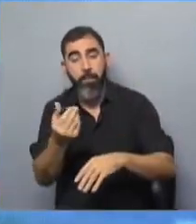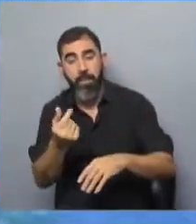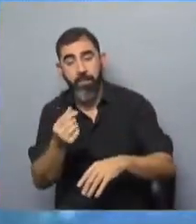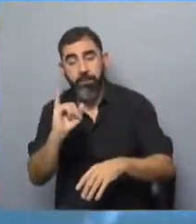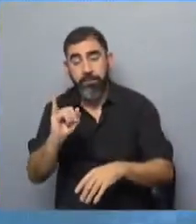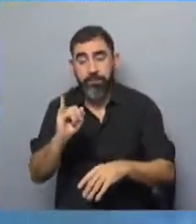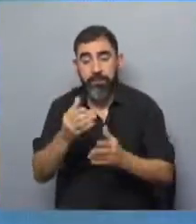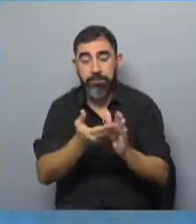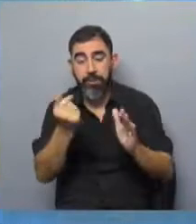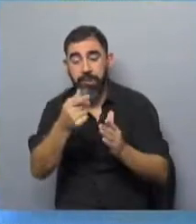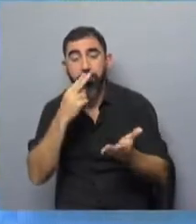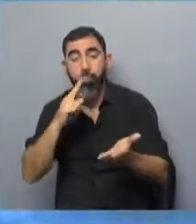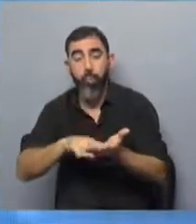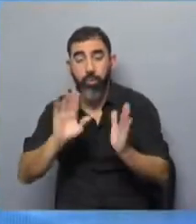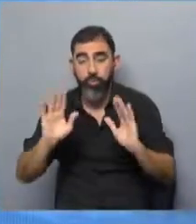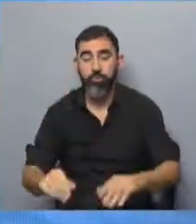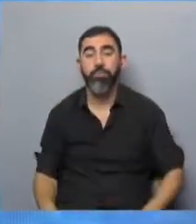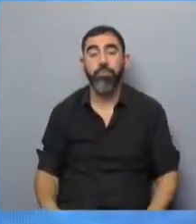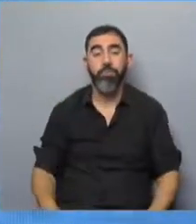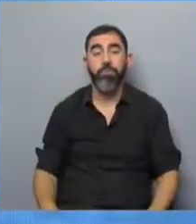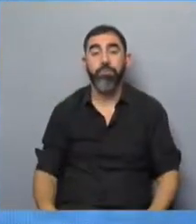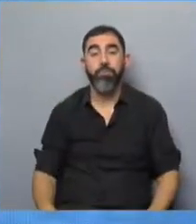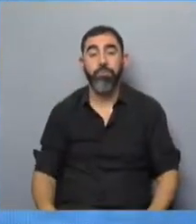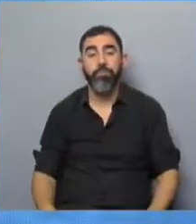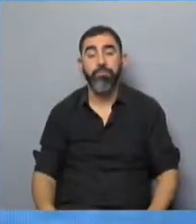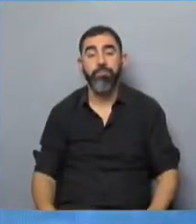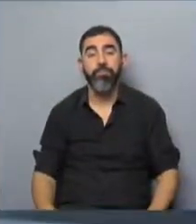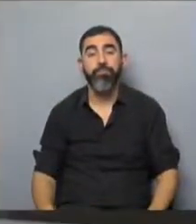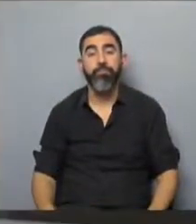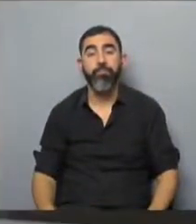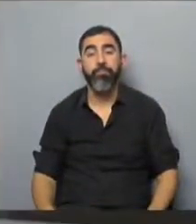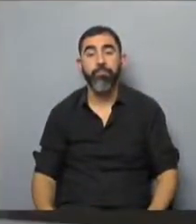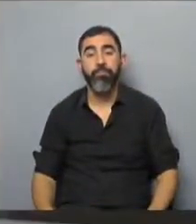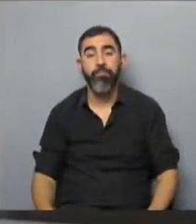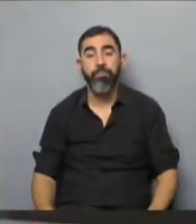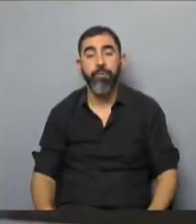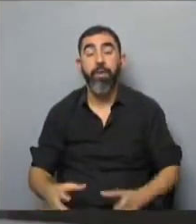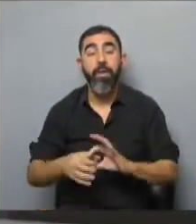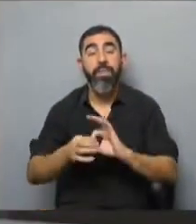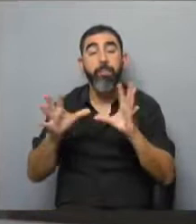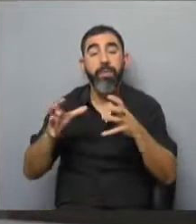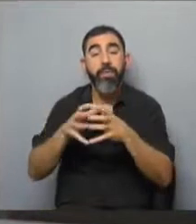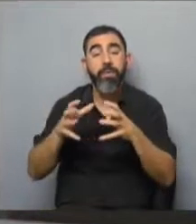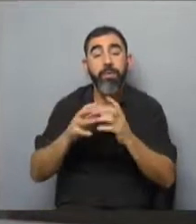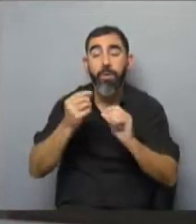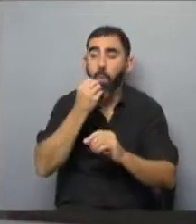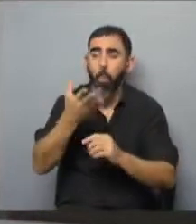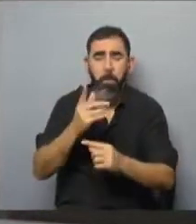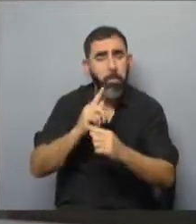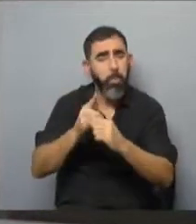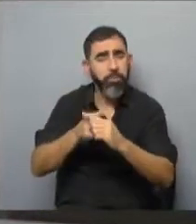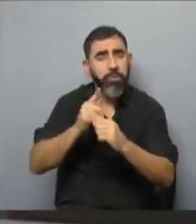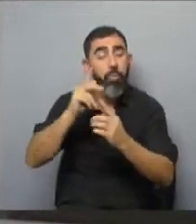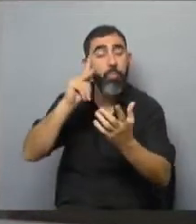si es que se quita el impuesto del Fondo de Solidaridad. Y el Partido Independiente también valoró de forma positiva